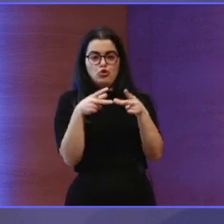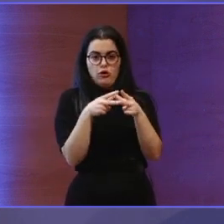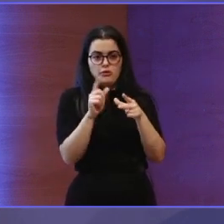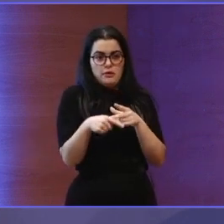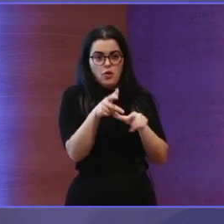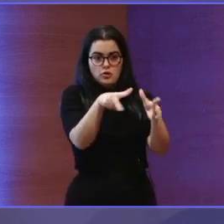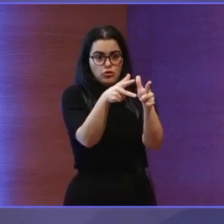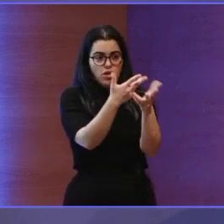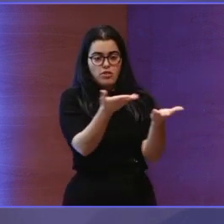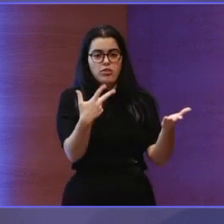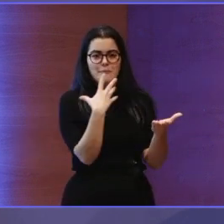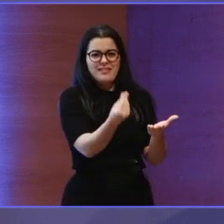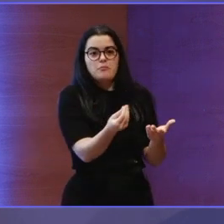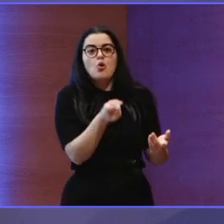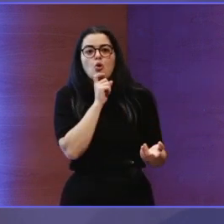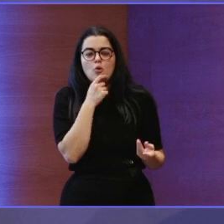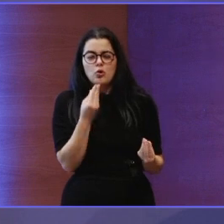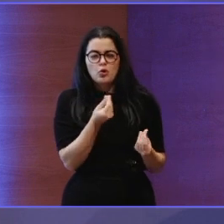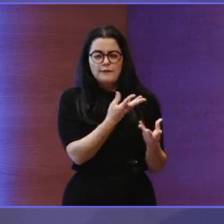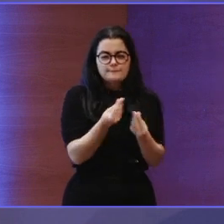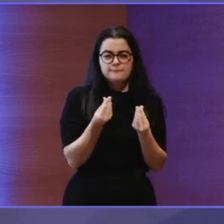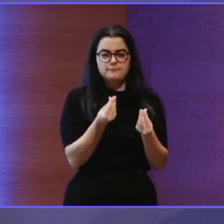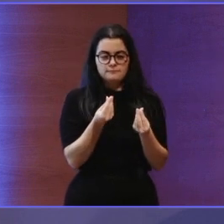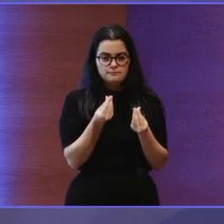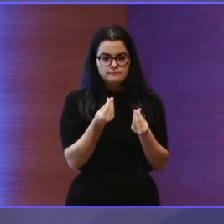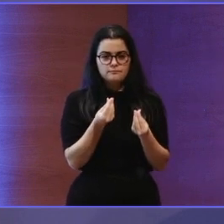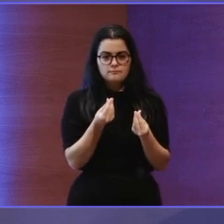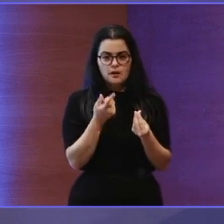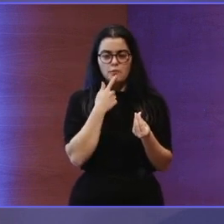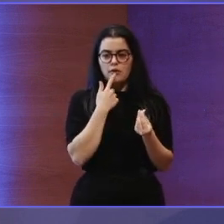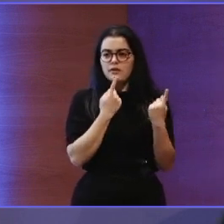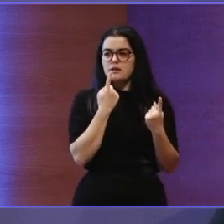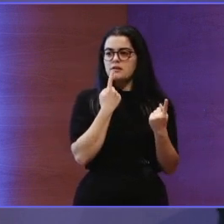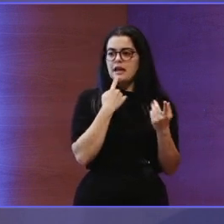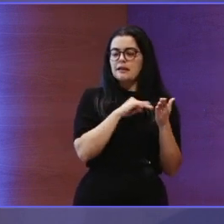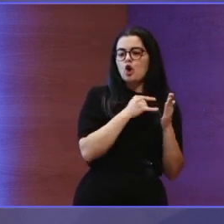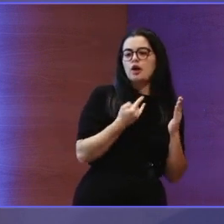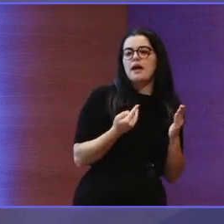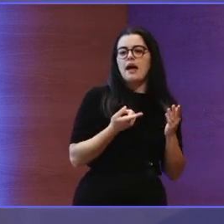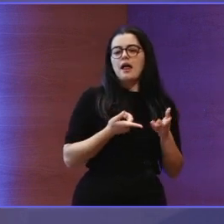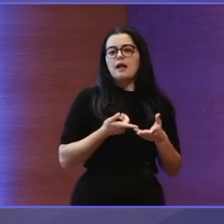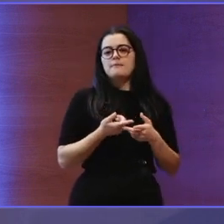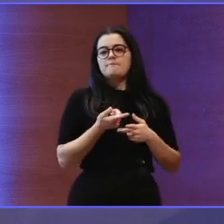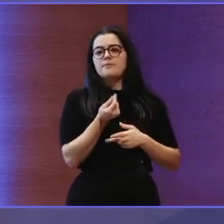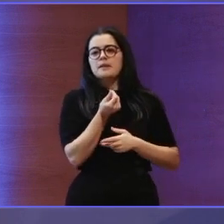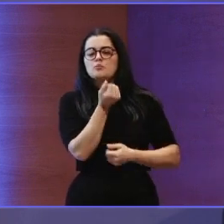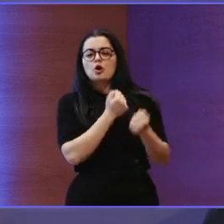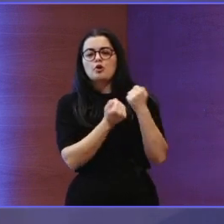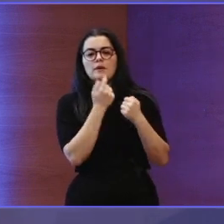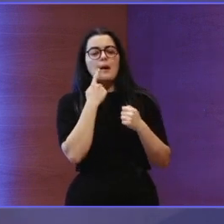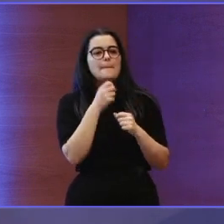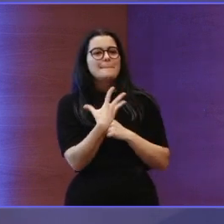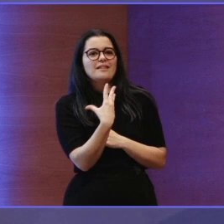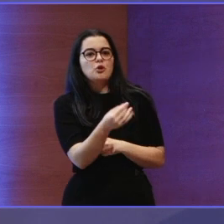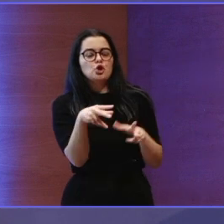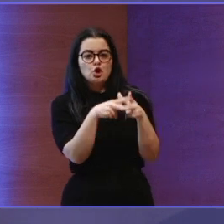cuestión muy importante en ese choque entre ideología disponibilidad económica eh condicionantes institucionales percepciones